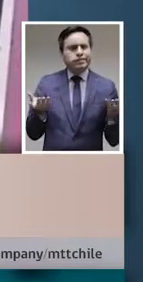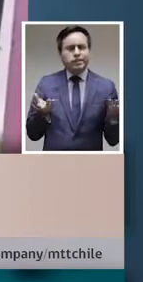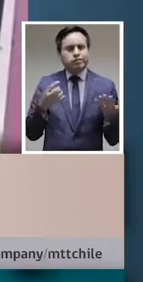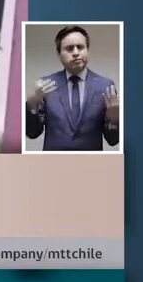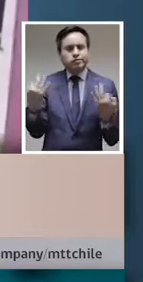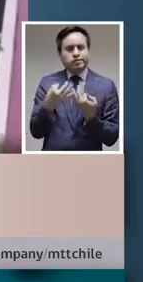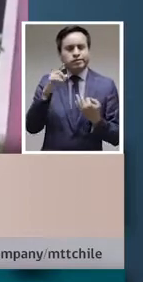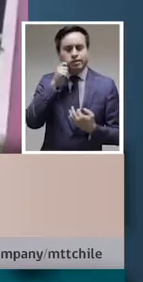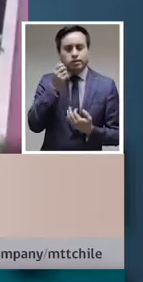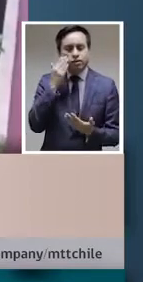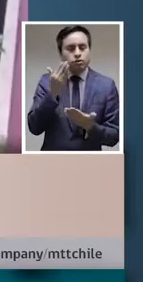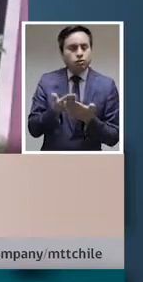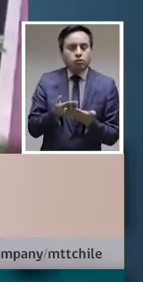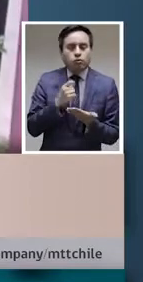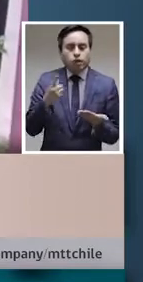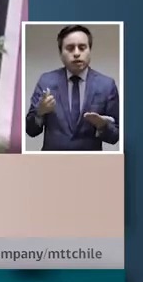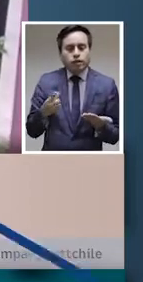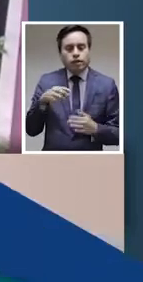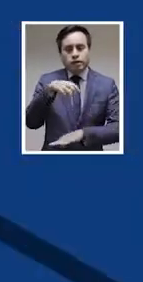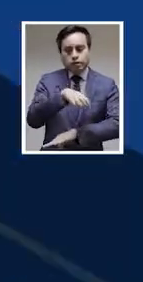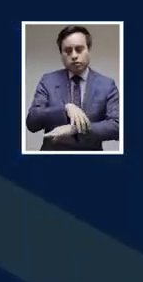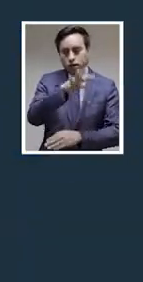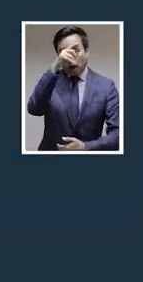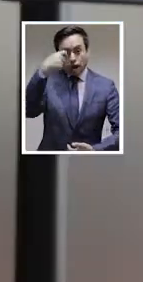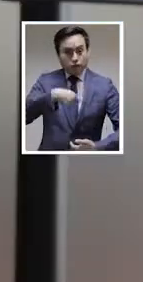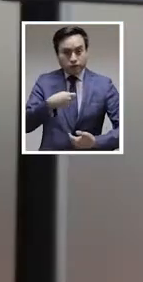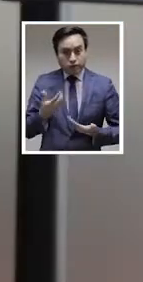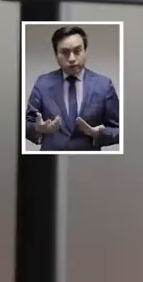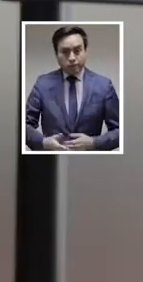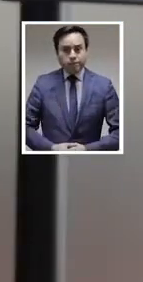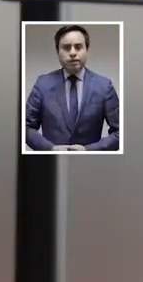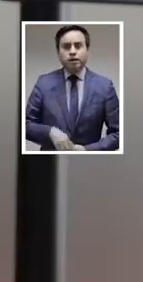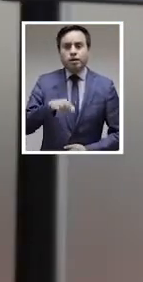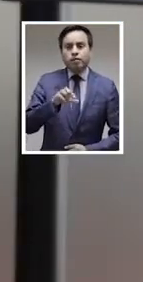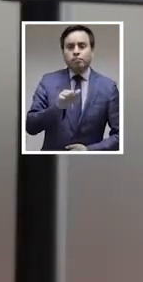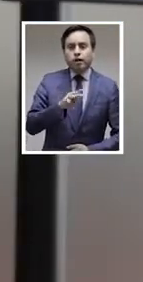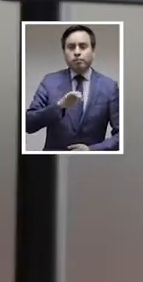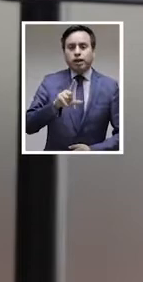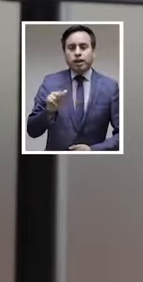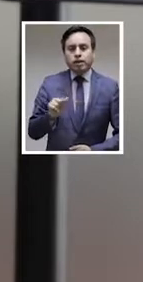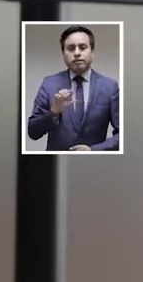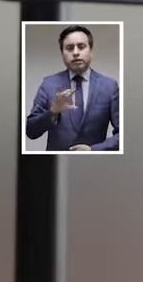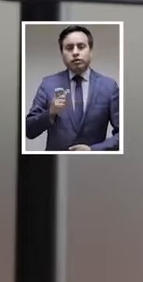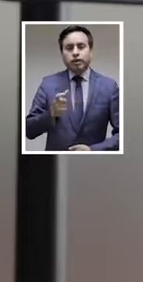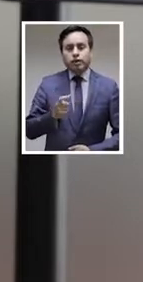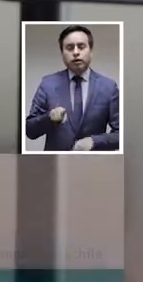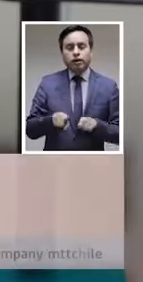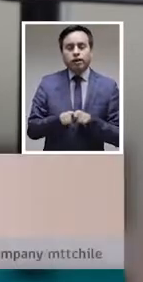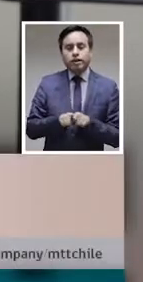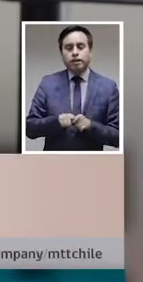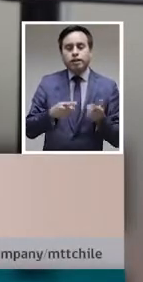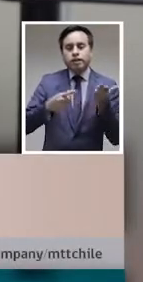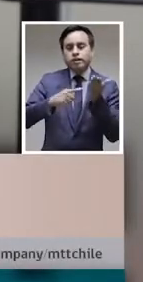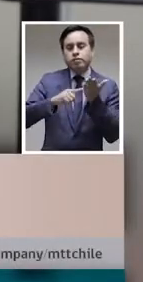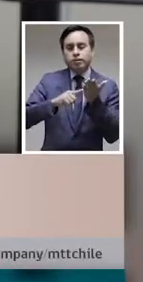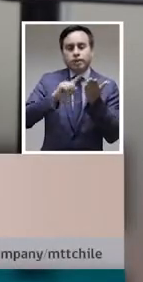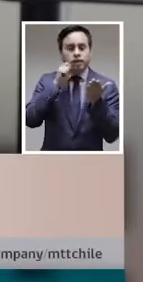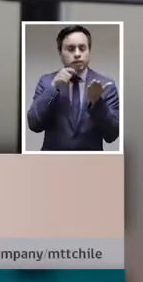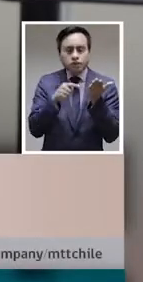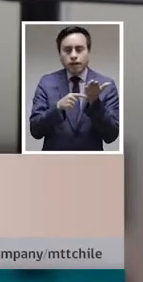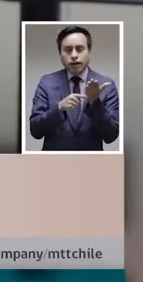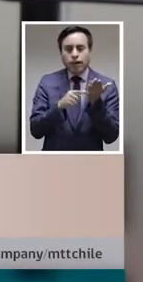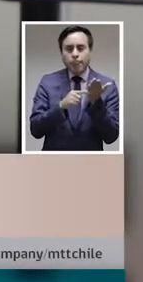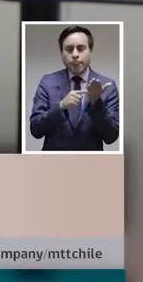consiste y en qué beneficiaría a la región de la Araucanía? Pamela, 5G es una de las tecnologías